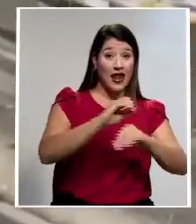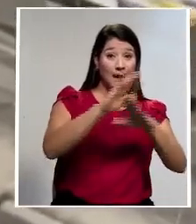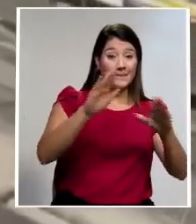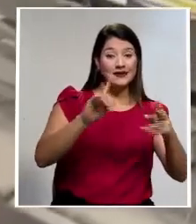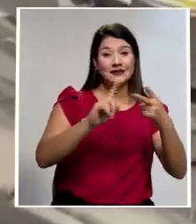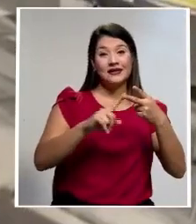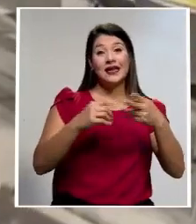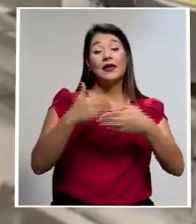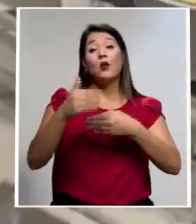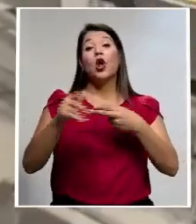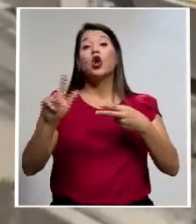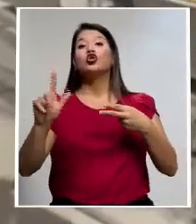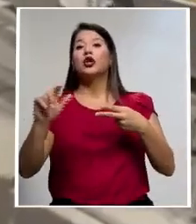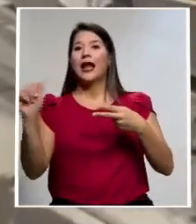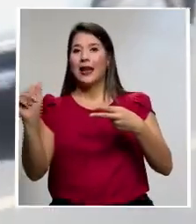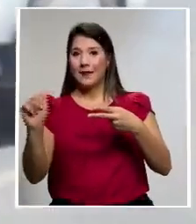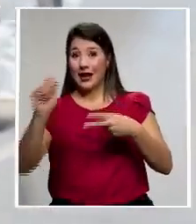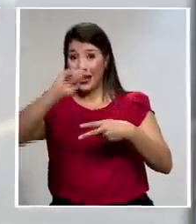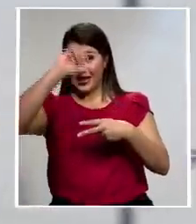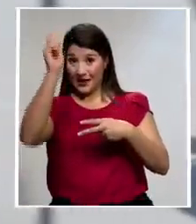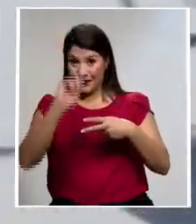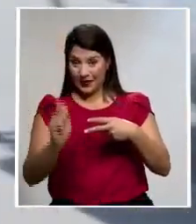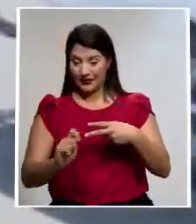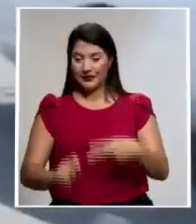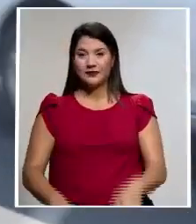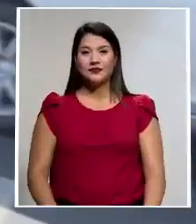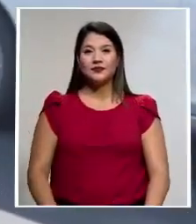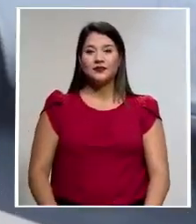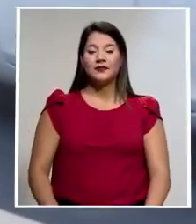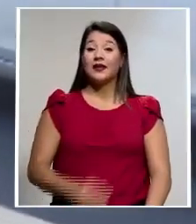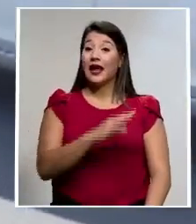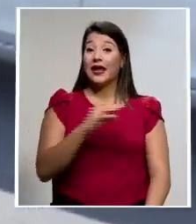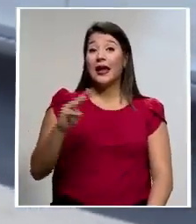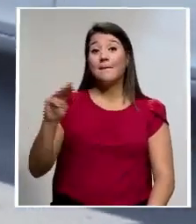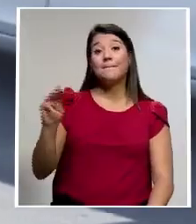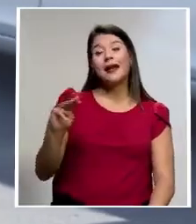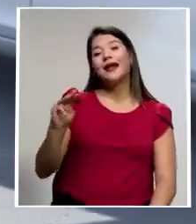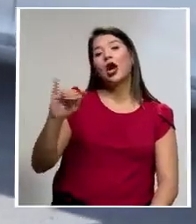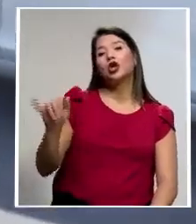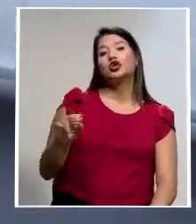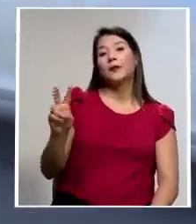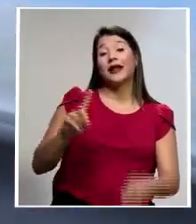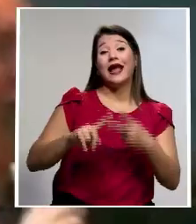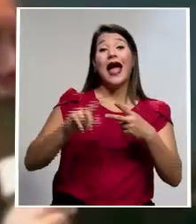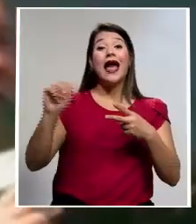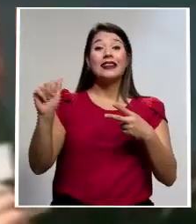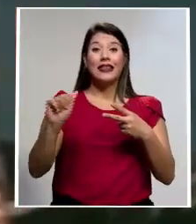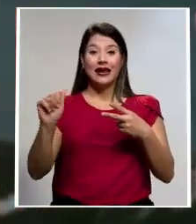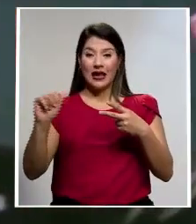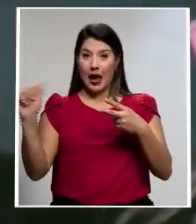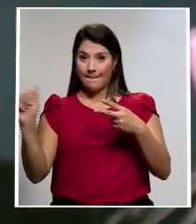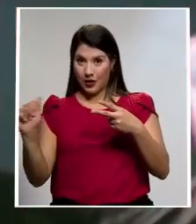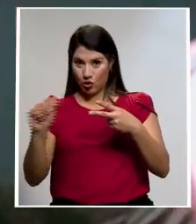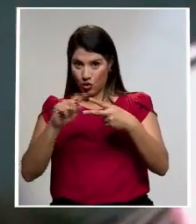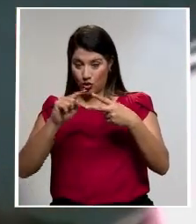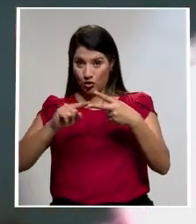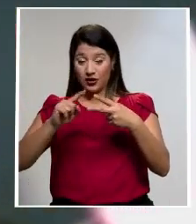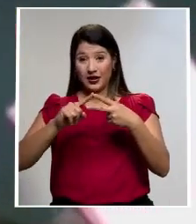después lo hará Luciana Alvarado en gimnasia. Por su parte, María José Vargas y Andrea Amador estarán en